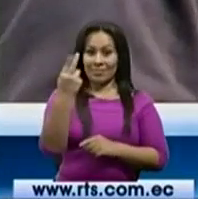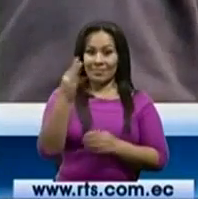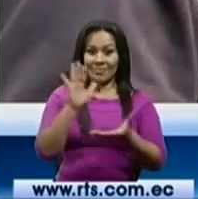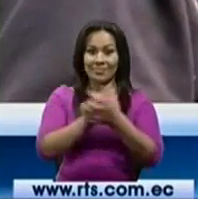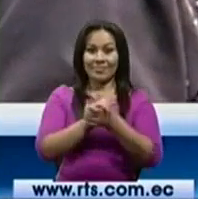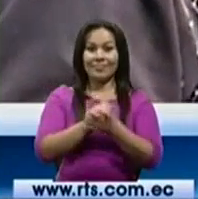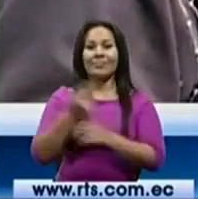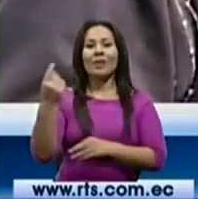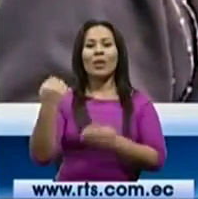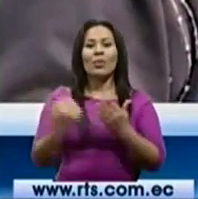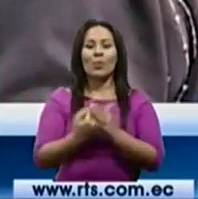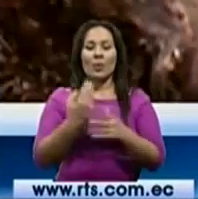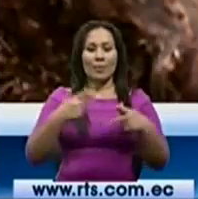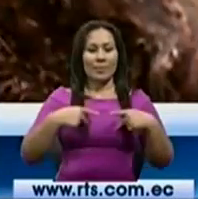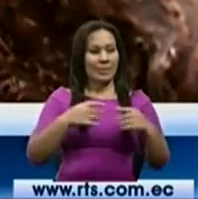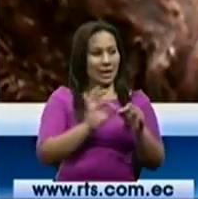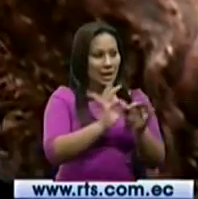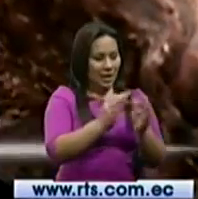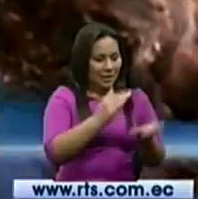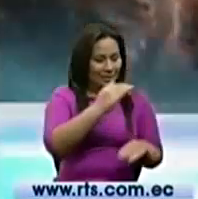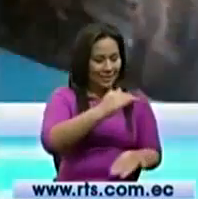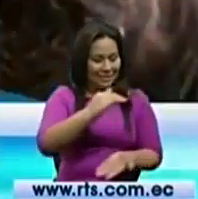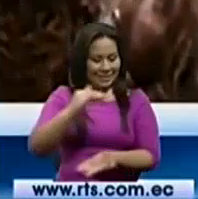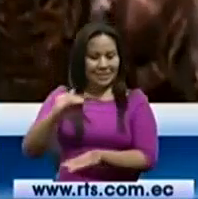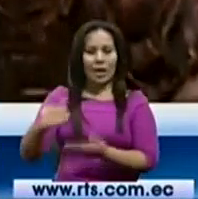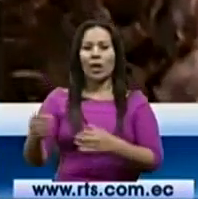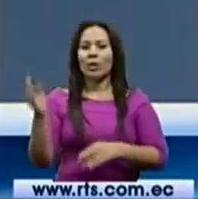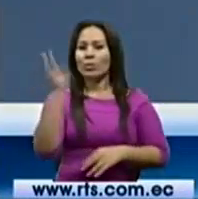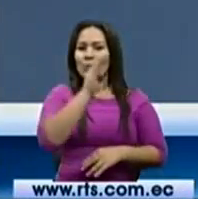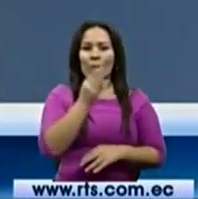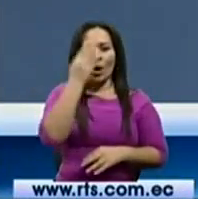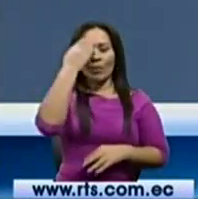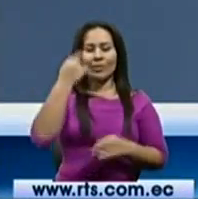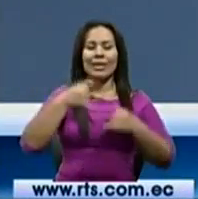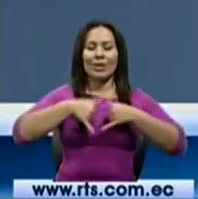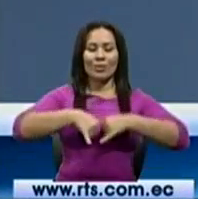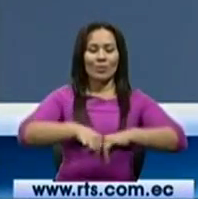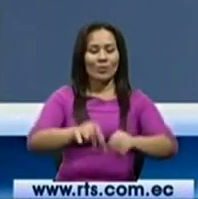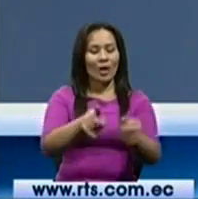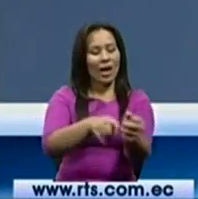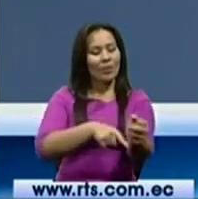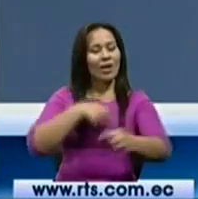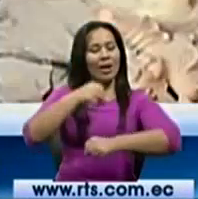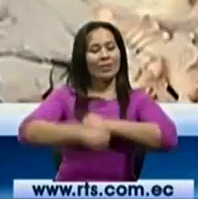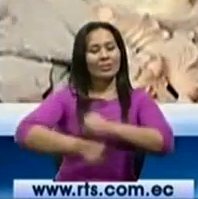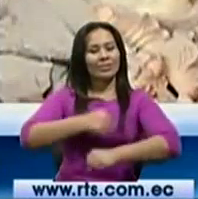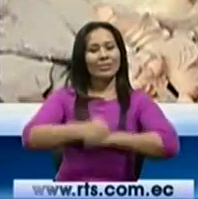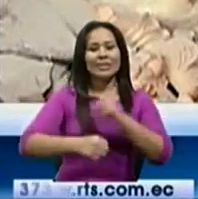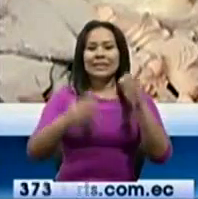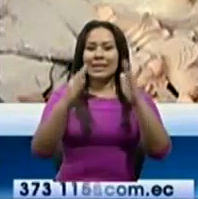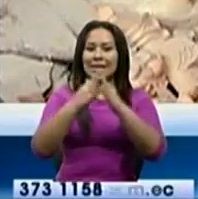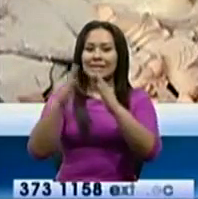esposos dotan de nueva vida a imágenes que nunca mueren y que quieren permanecer años y años en los